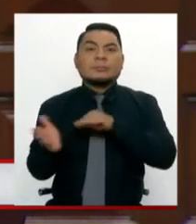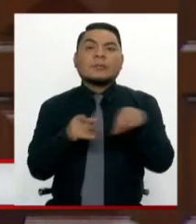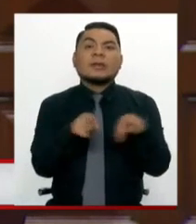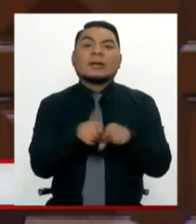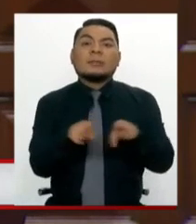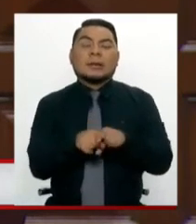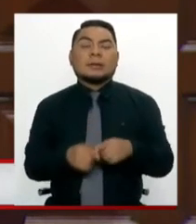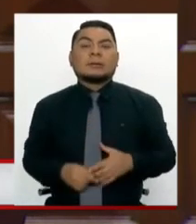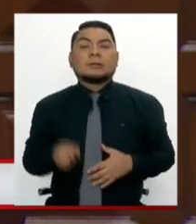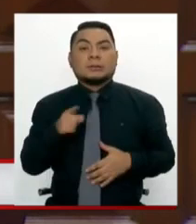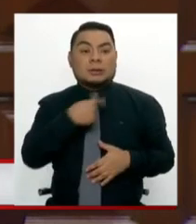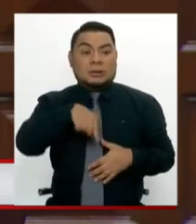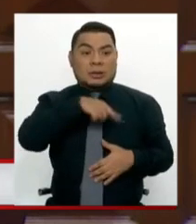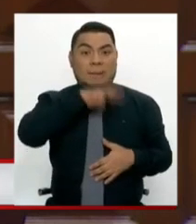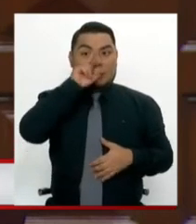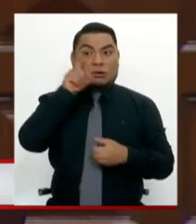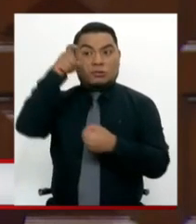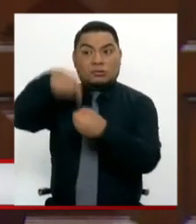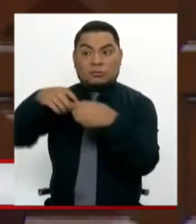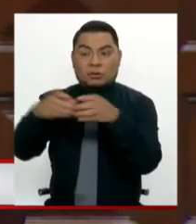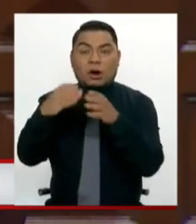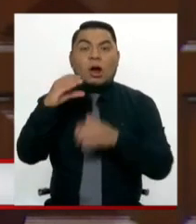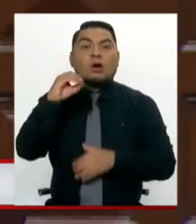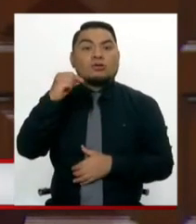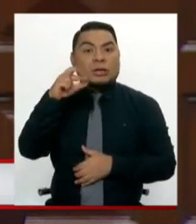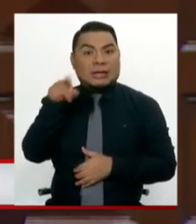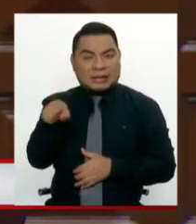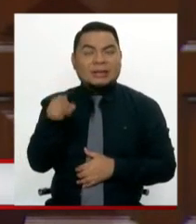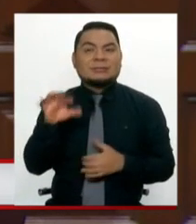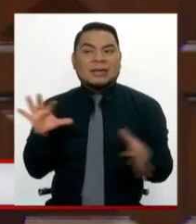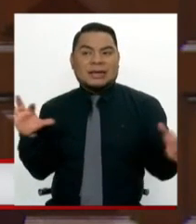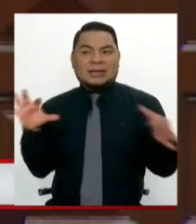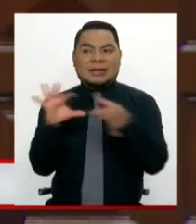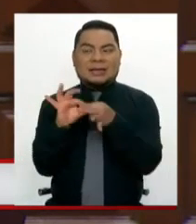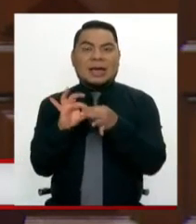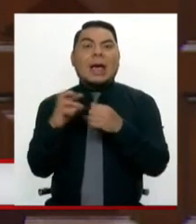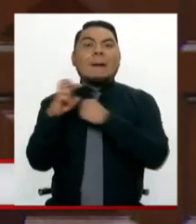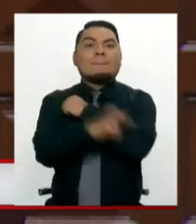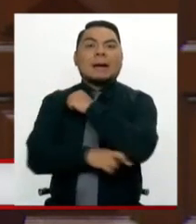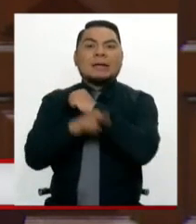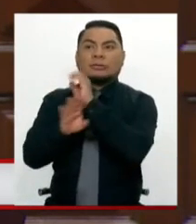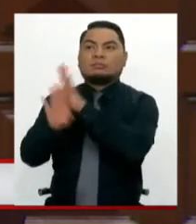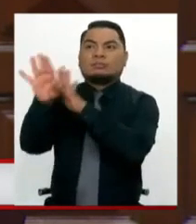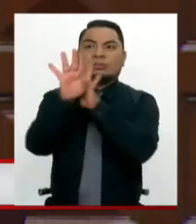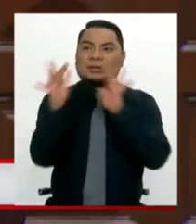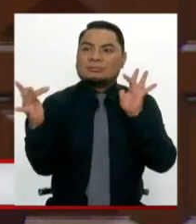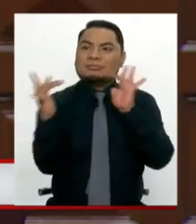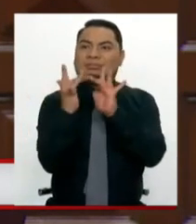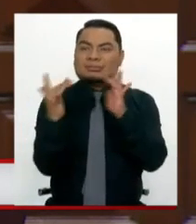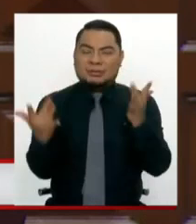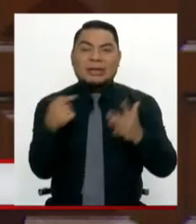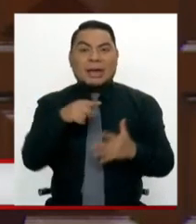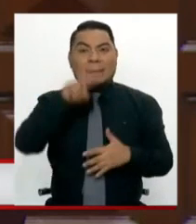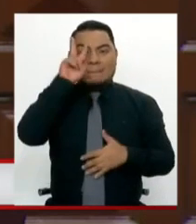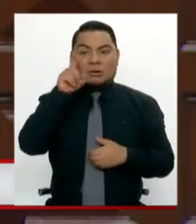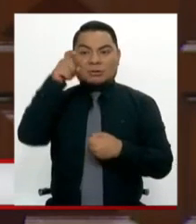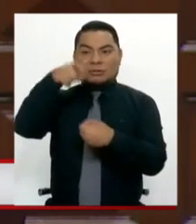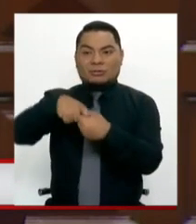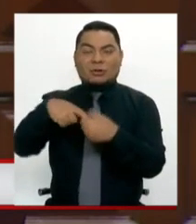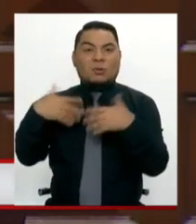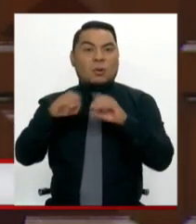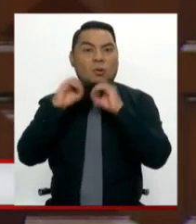Además, la adhesión a la OCDE genera vínculo con países desarrollados, permitiendo al país ingresar a una